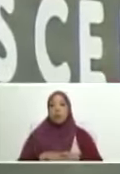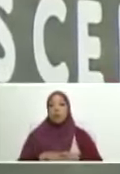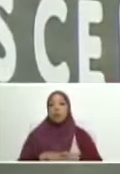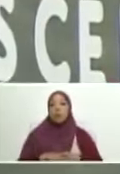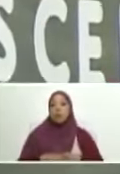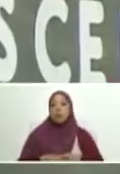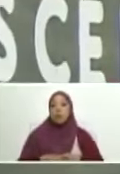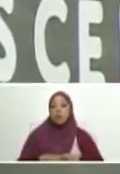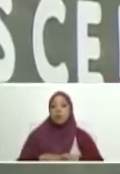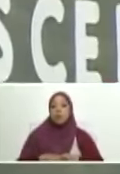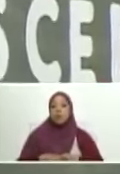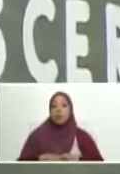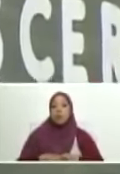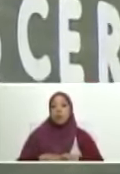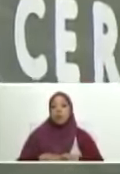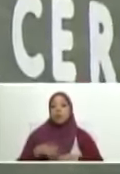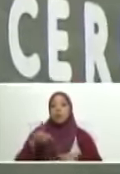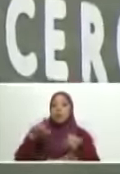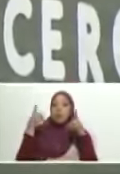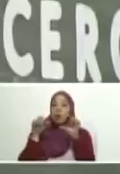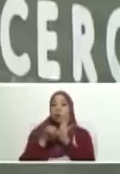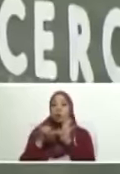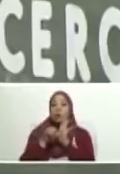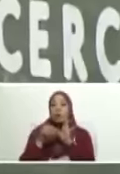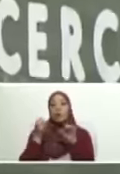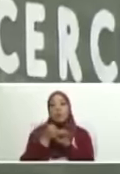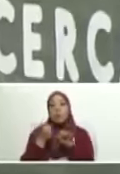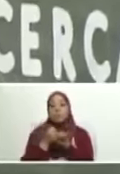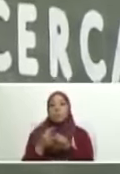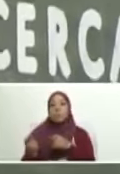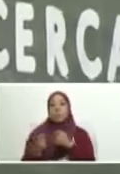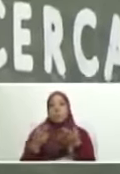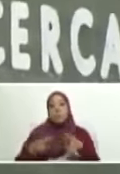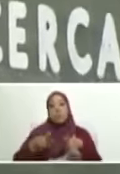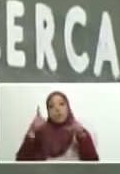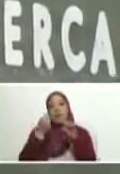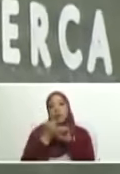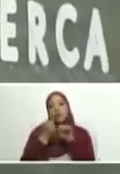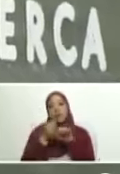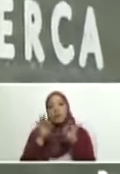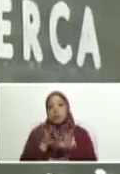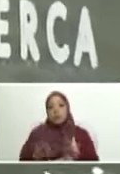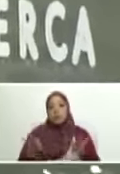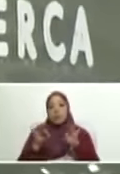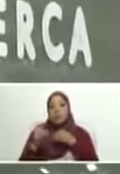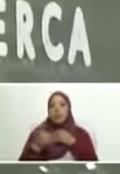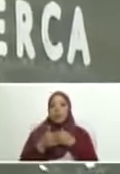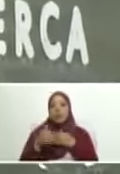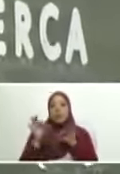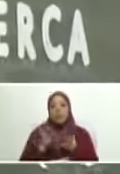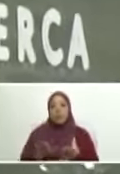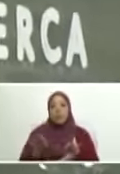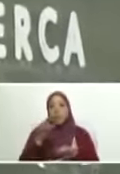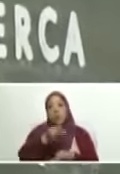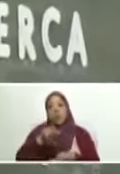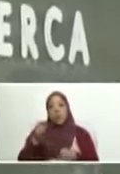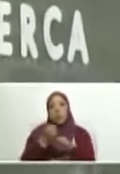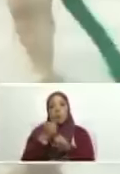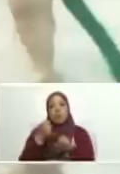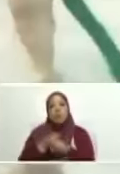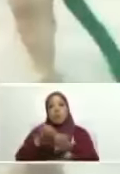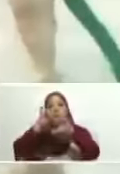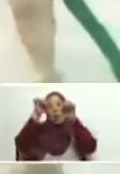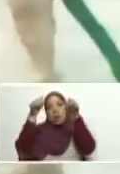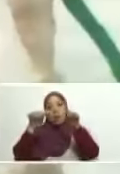más cerca. La Guaira más cerca, correcto. Pérgolas del Paseo. Sí, presidente, eso es una obra de arte del